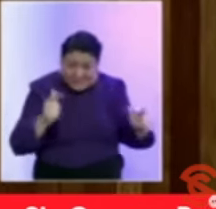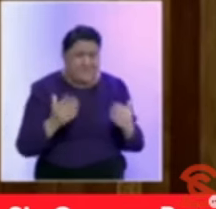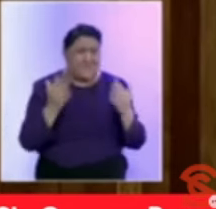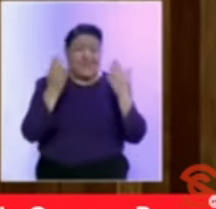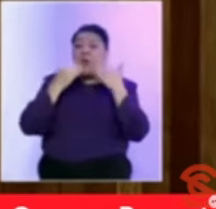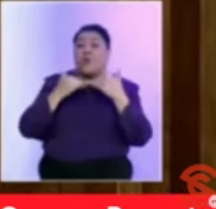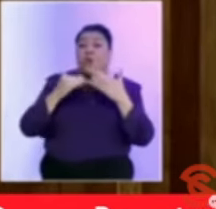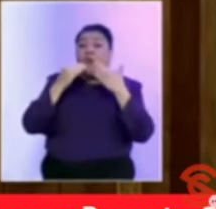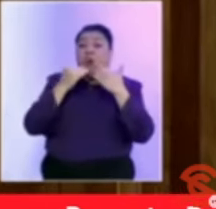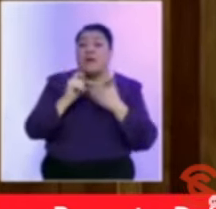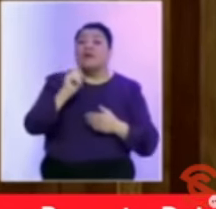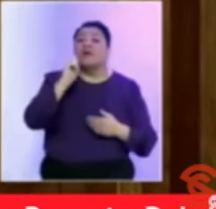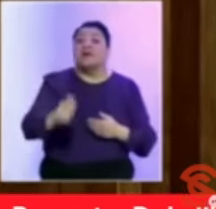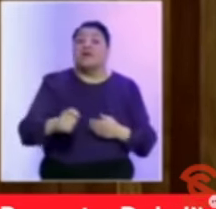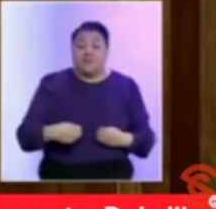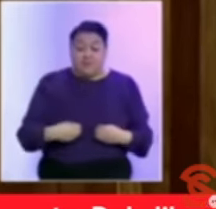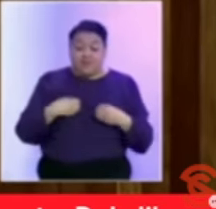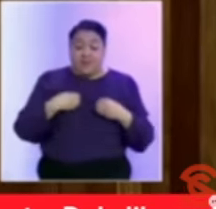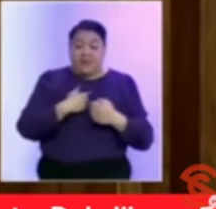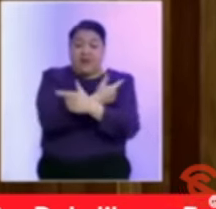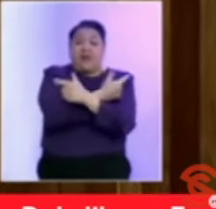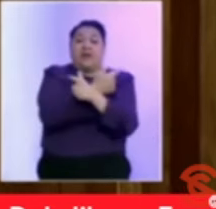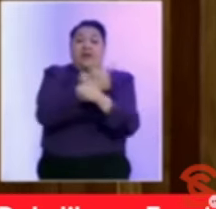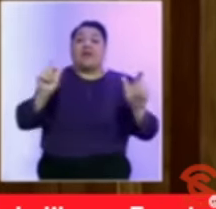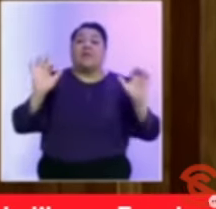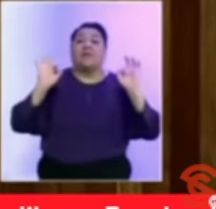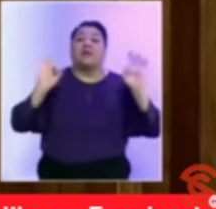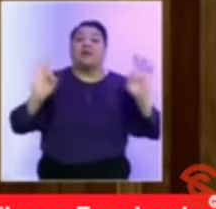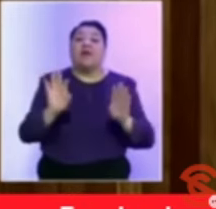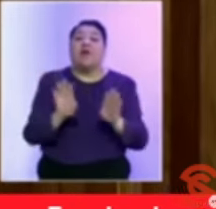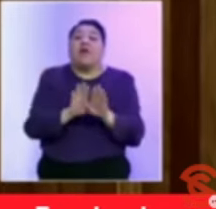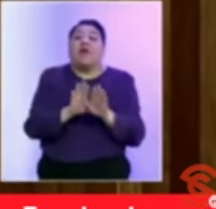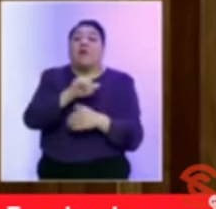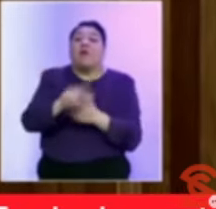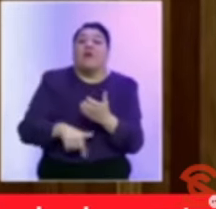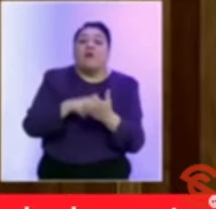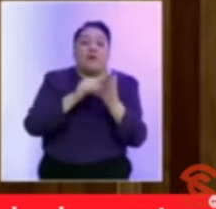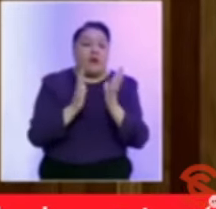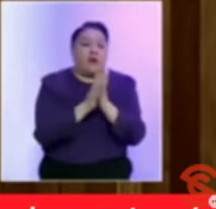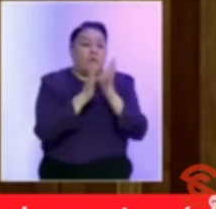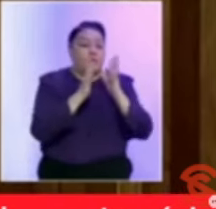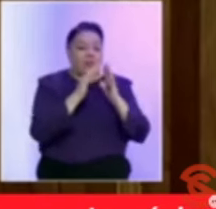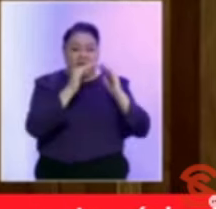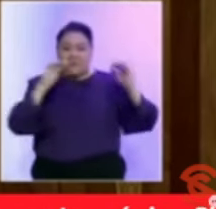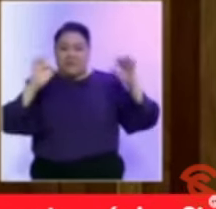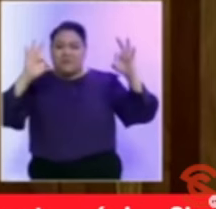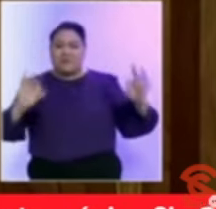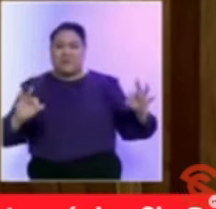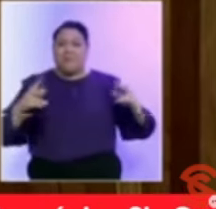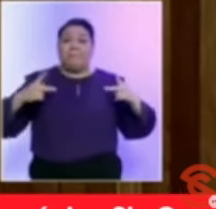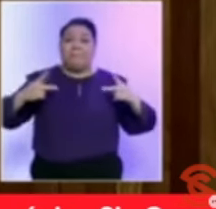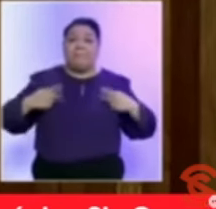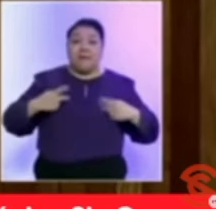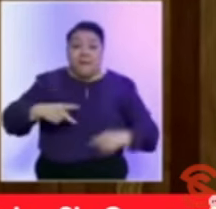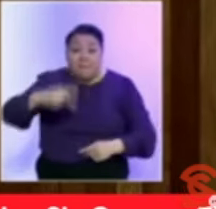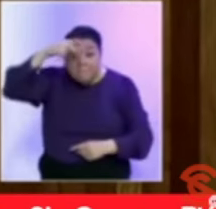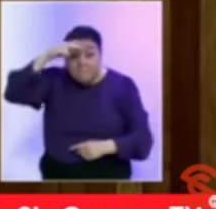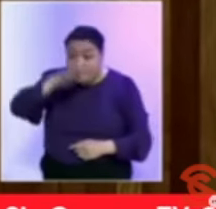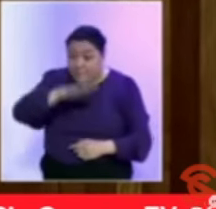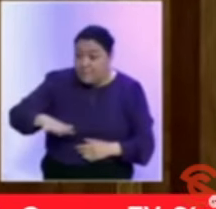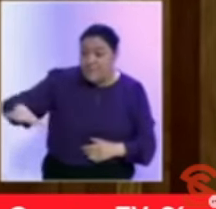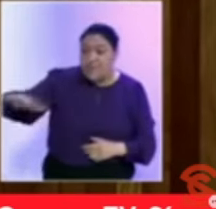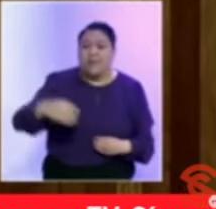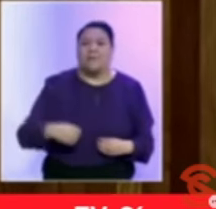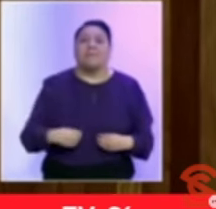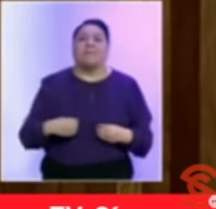ejercerse a plenitud en un régimen democrático y donde las y los mexicanos puedan vivir con